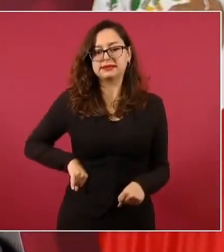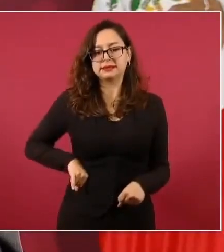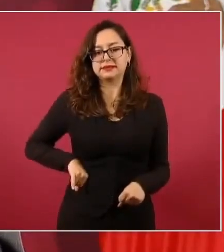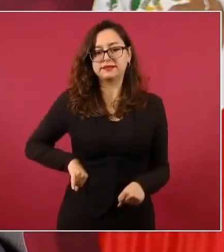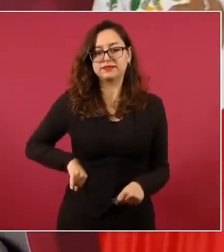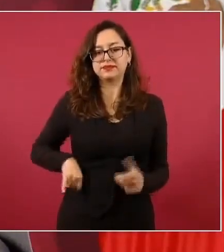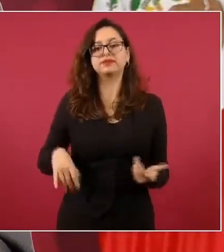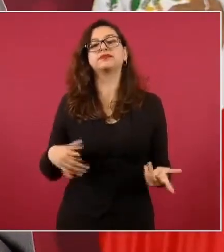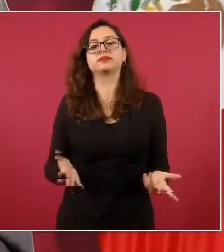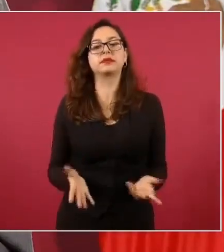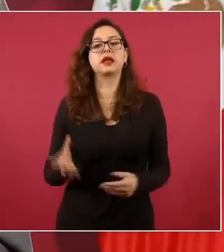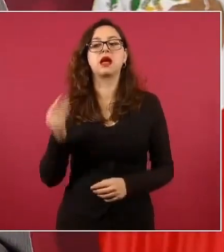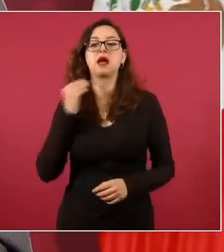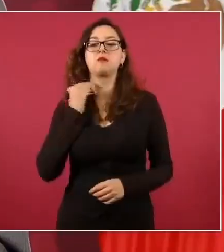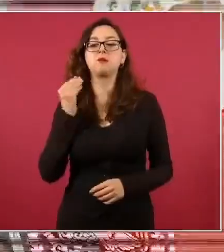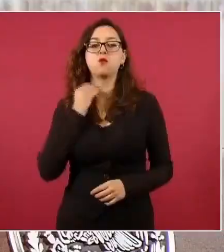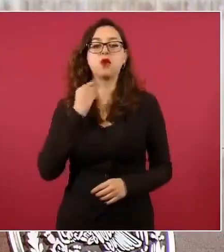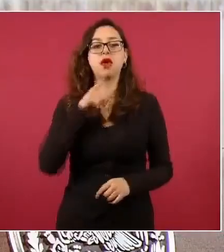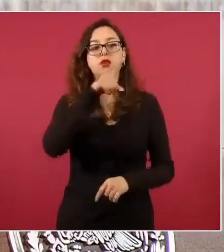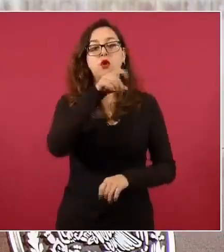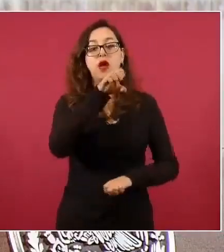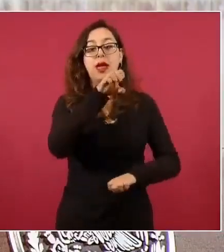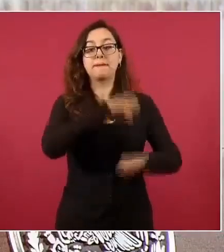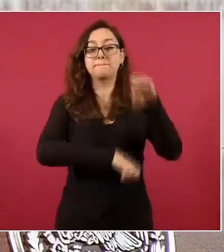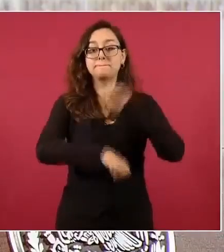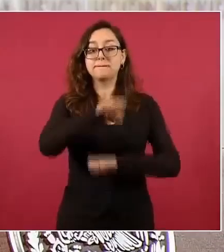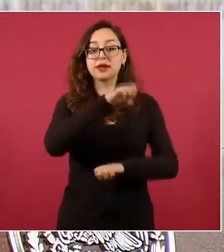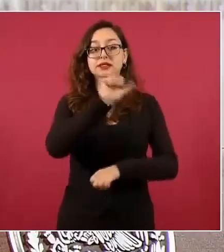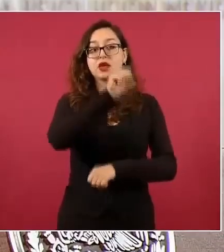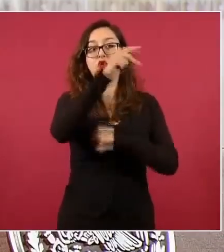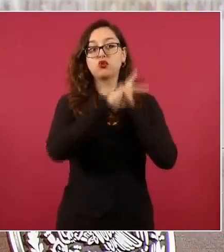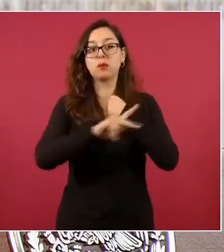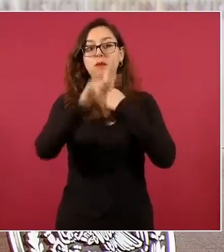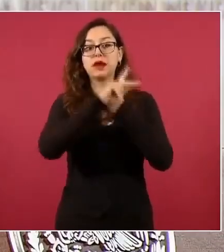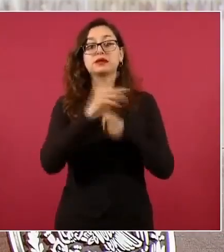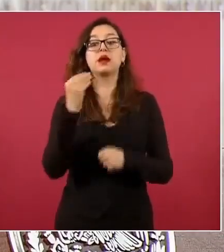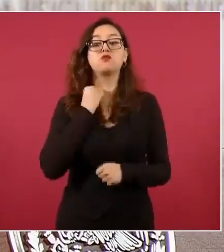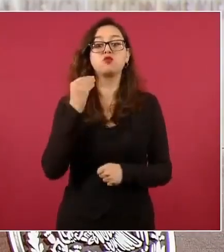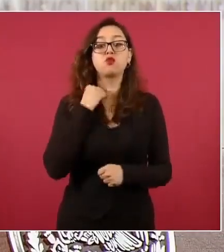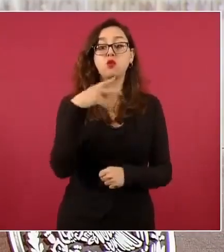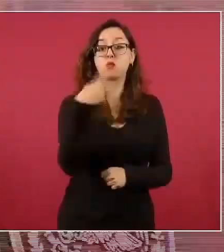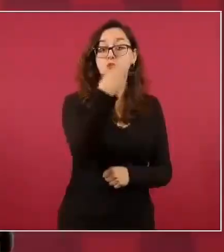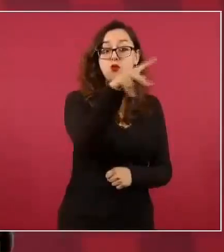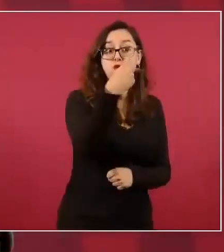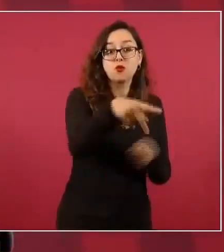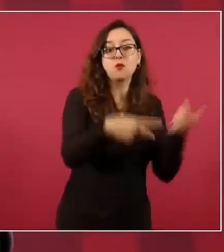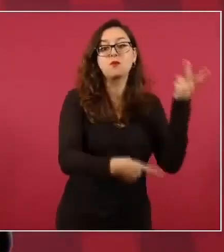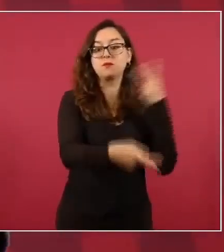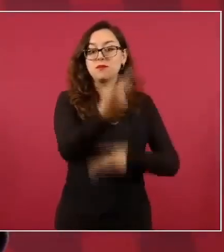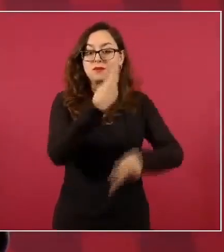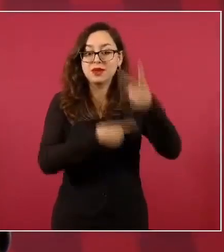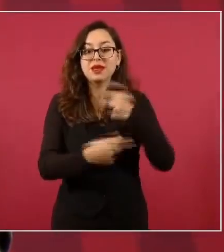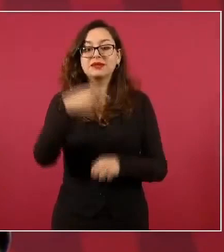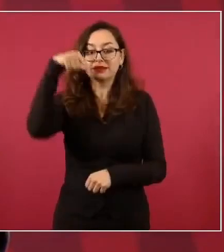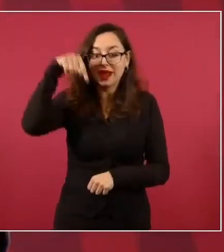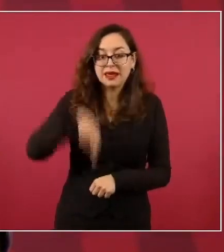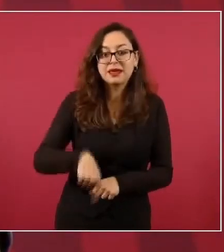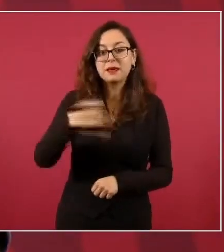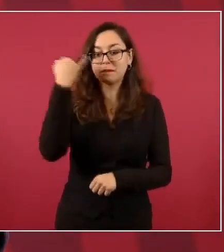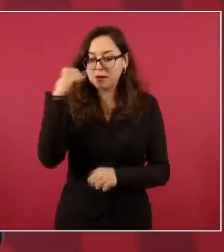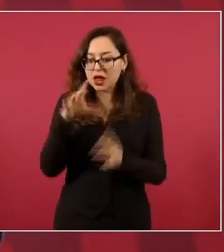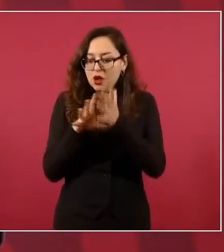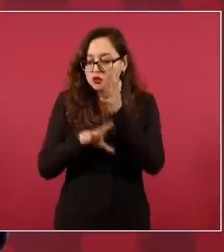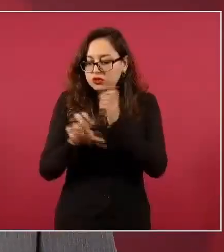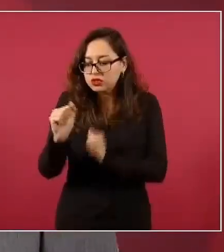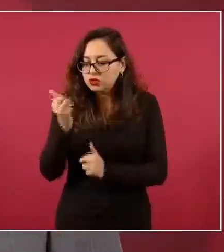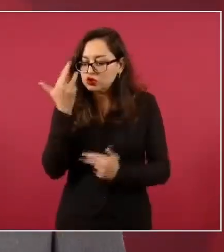Contrataron abogados de empresas petroleras extranjeras, abogados de empresas